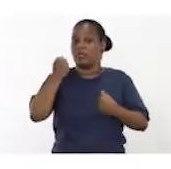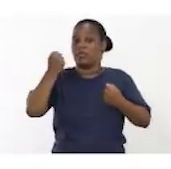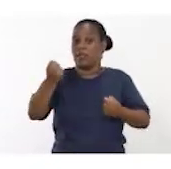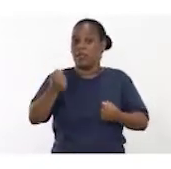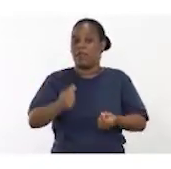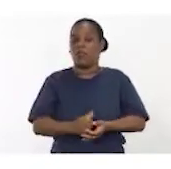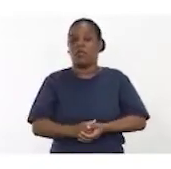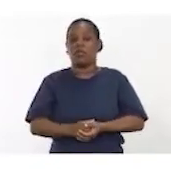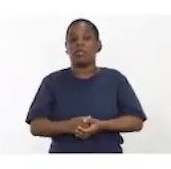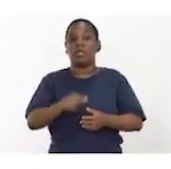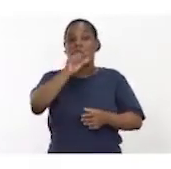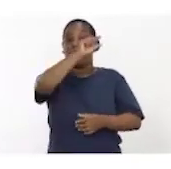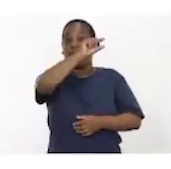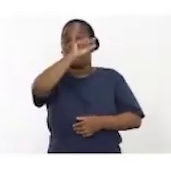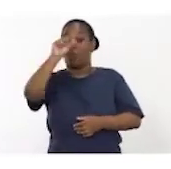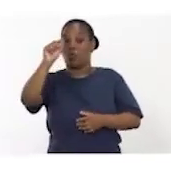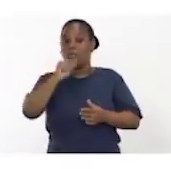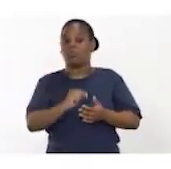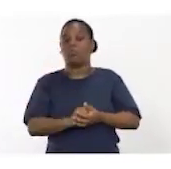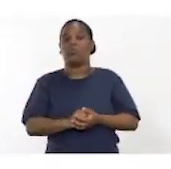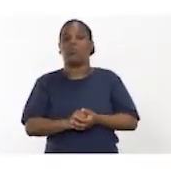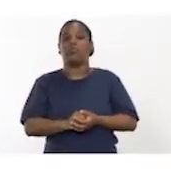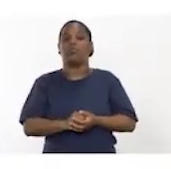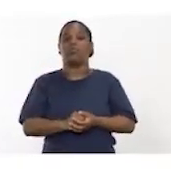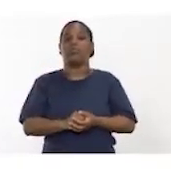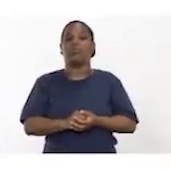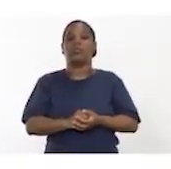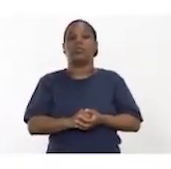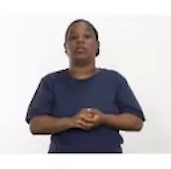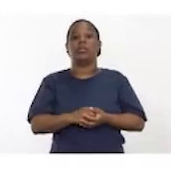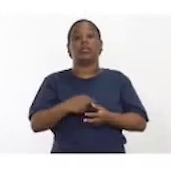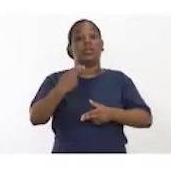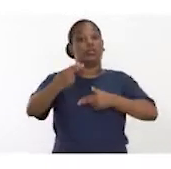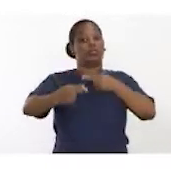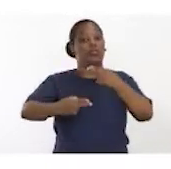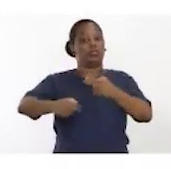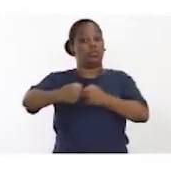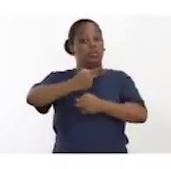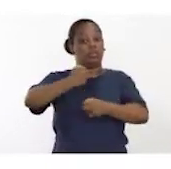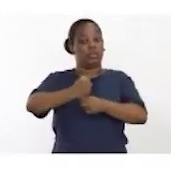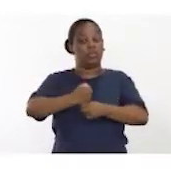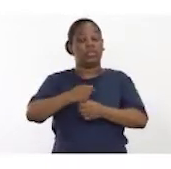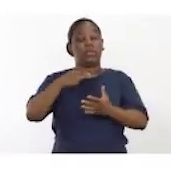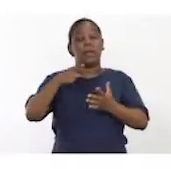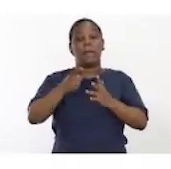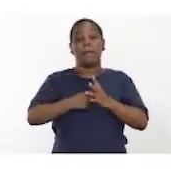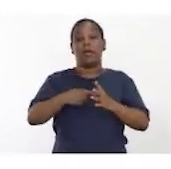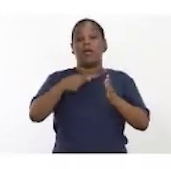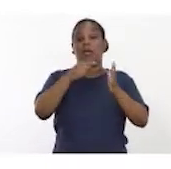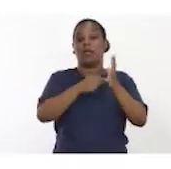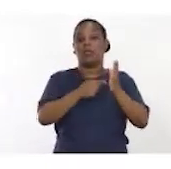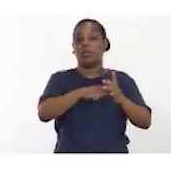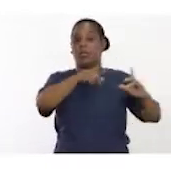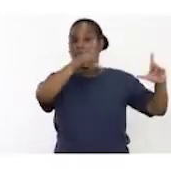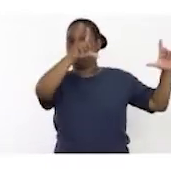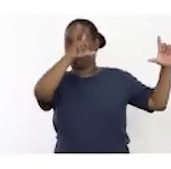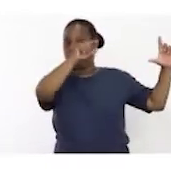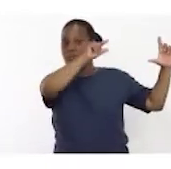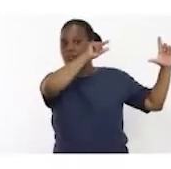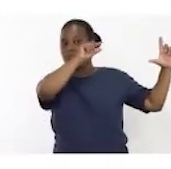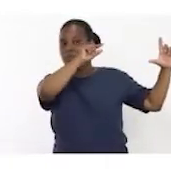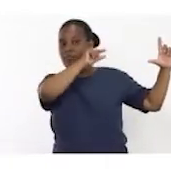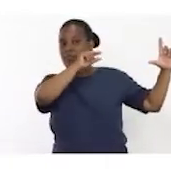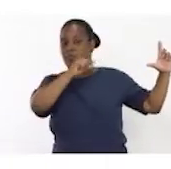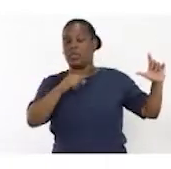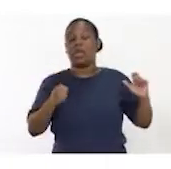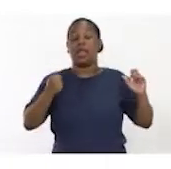fuerza, y la ecuación que se utiliza para calcularlo es la que aparece en pantalla.